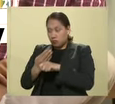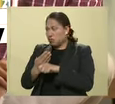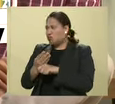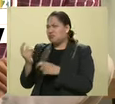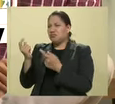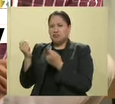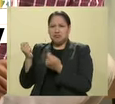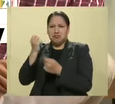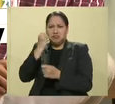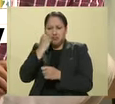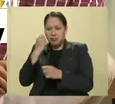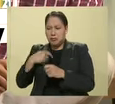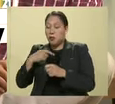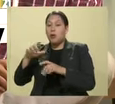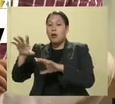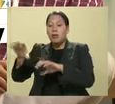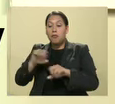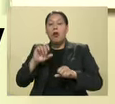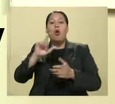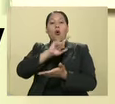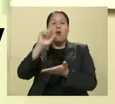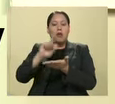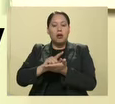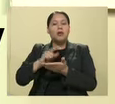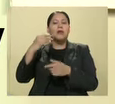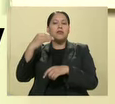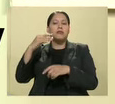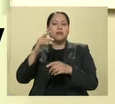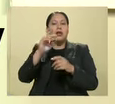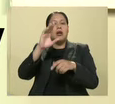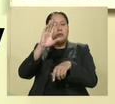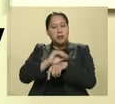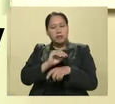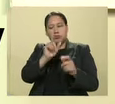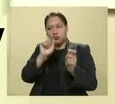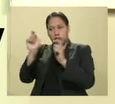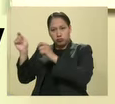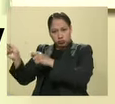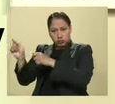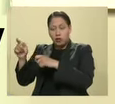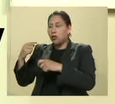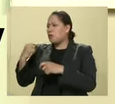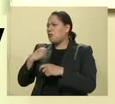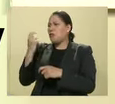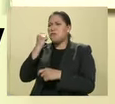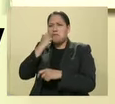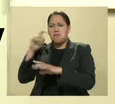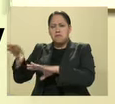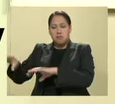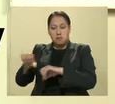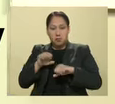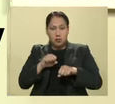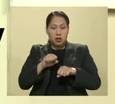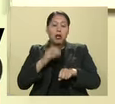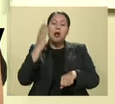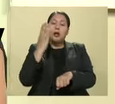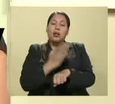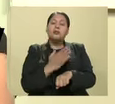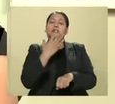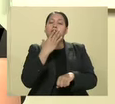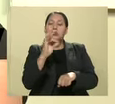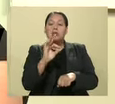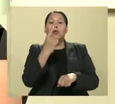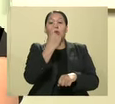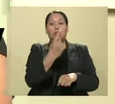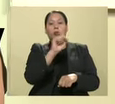quien tenga la custodia legal, te haces acreedor. A mí me parece la pena muy leve, pero bueno, de 1 a